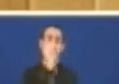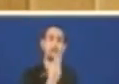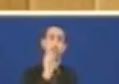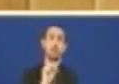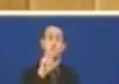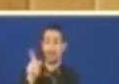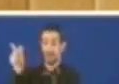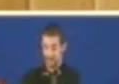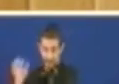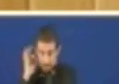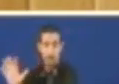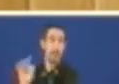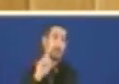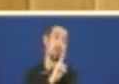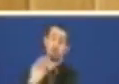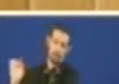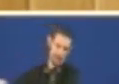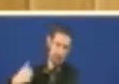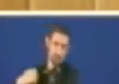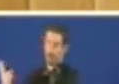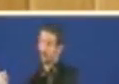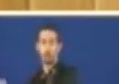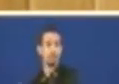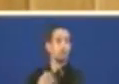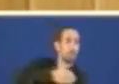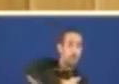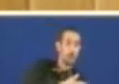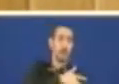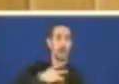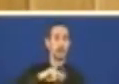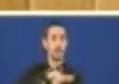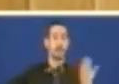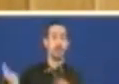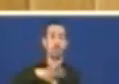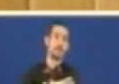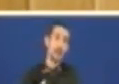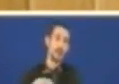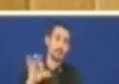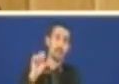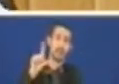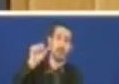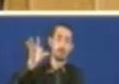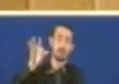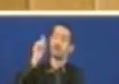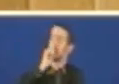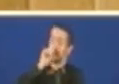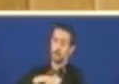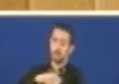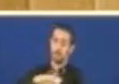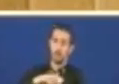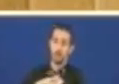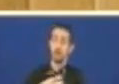a súa nai, xa maior, acudiron a unha sucursal de Caixa Galiza do Salnés con 48.600